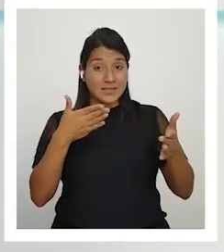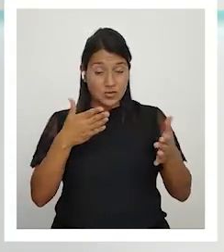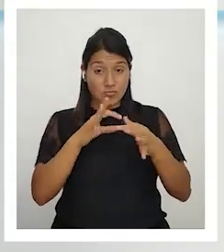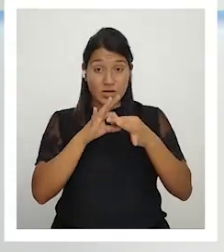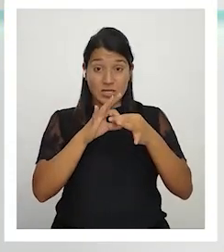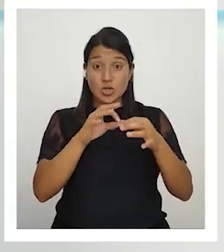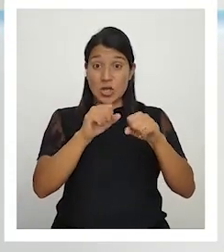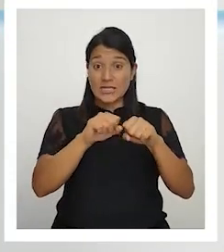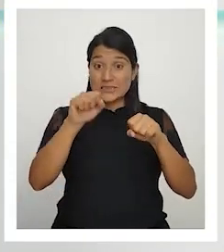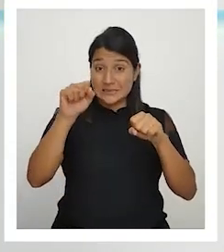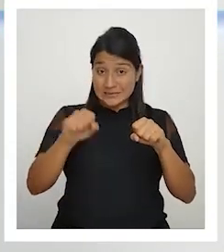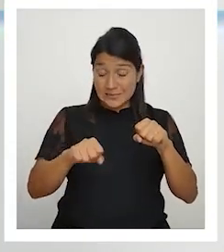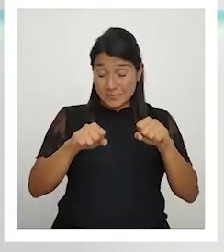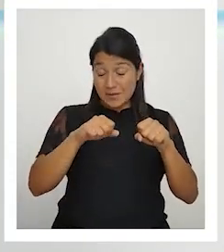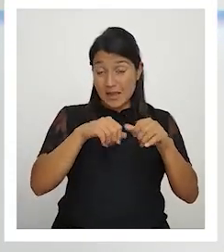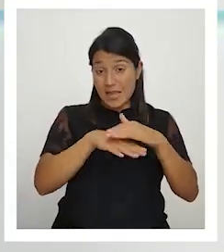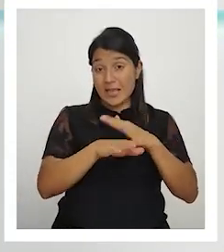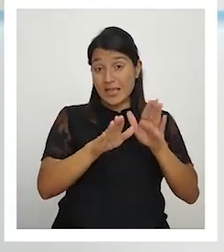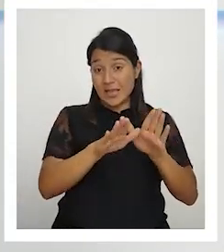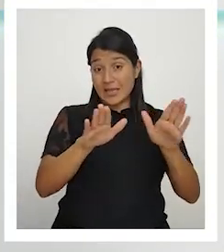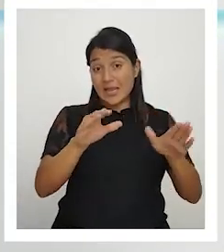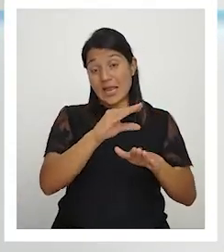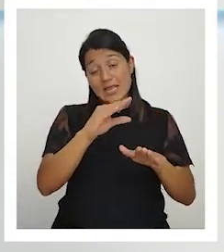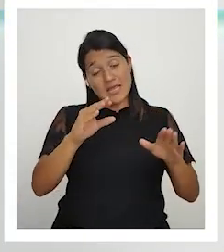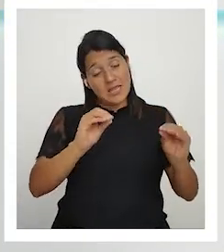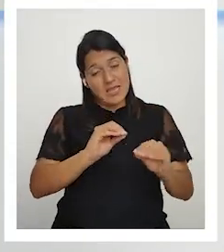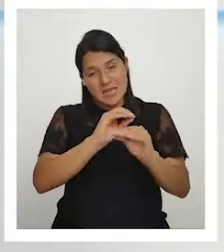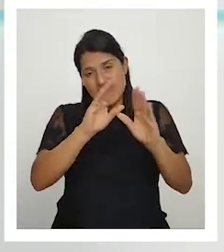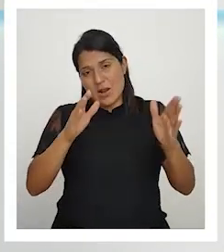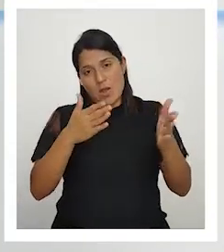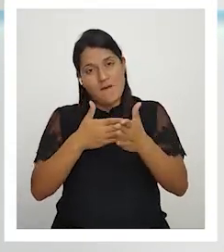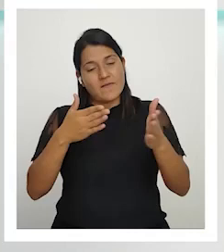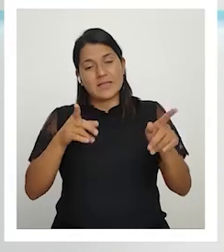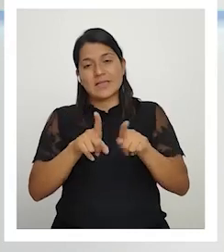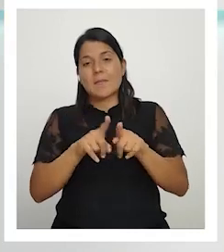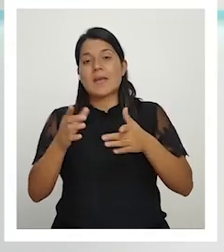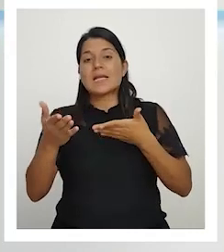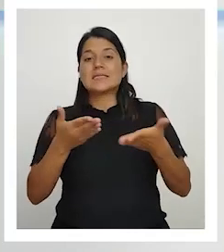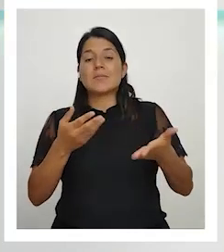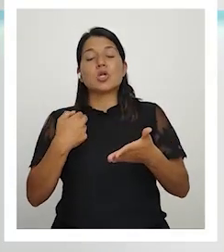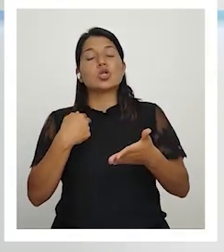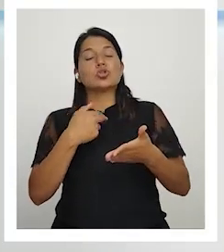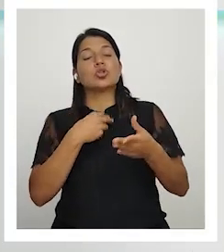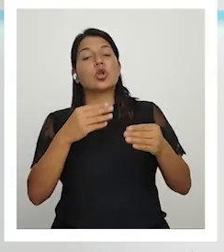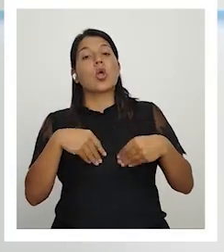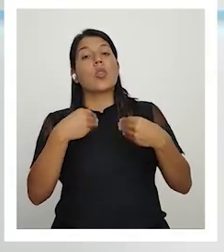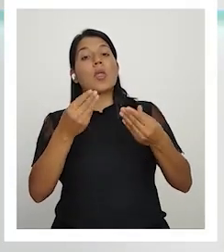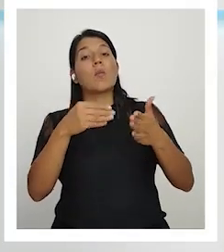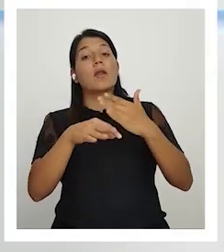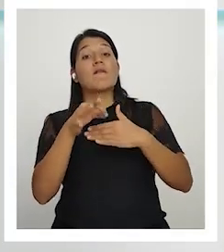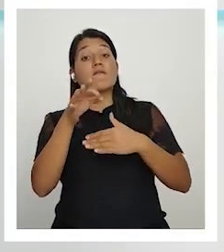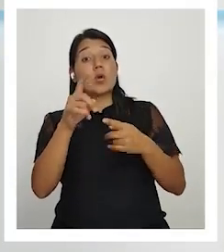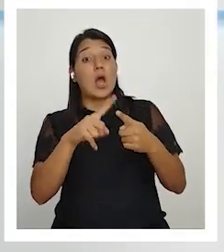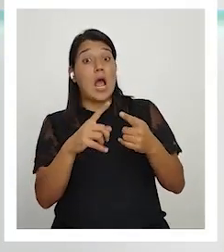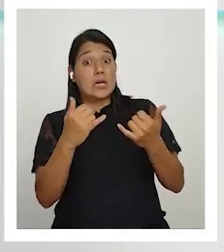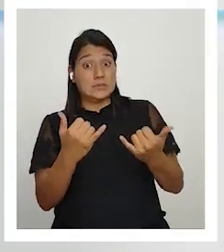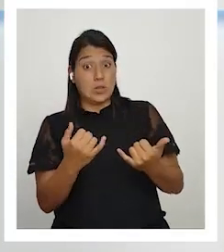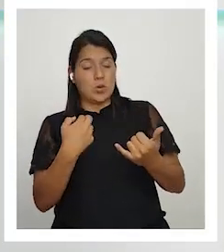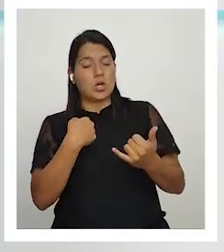sistema en general. Y va a haber definitivamente una afectación en el servicio que estamos dando, que hasta el momento pues ha sido un